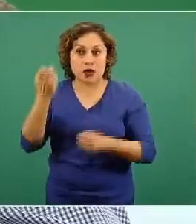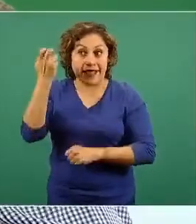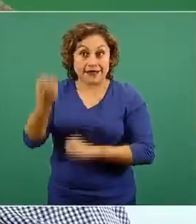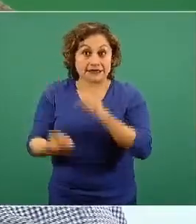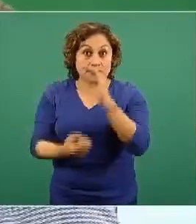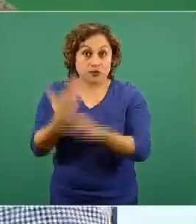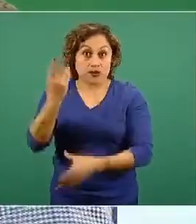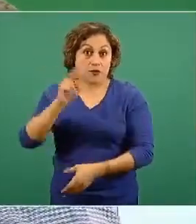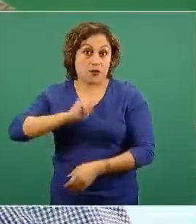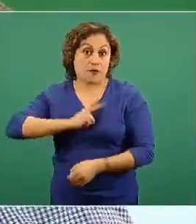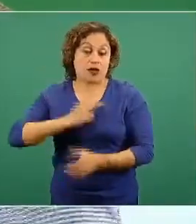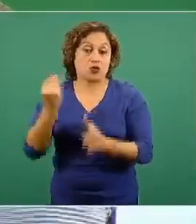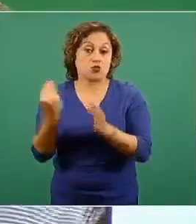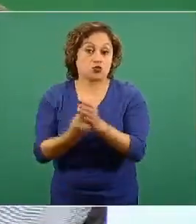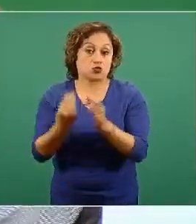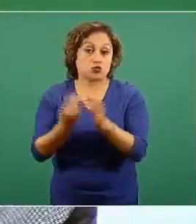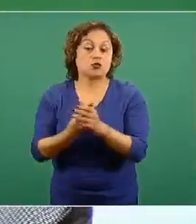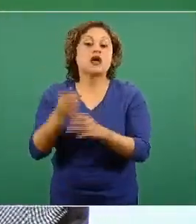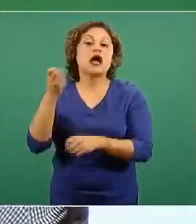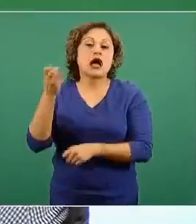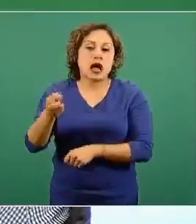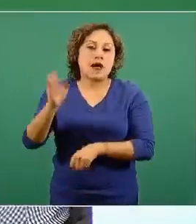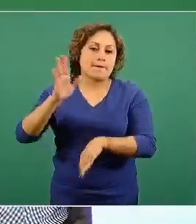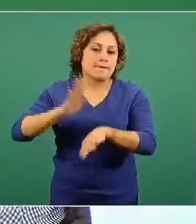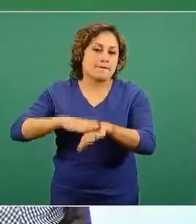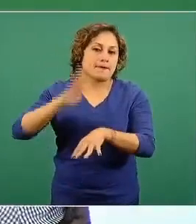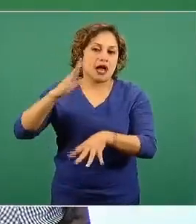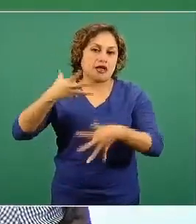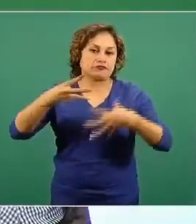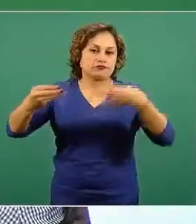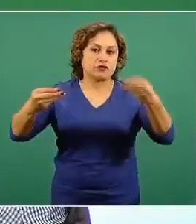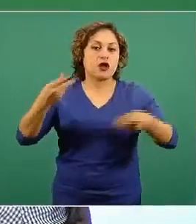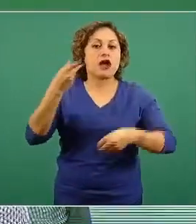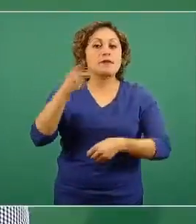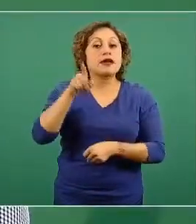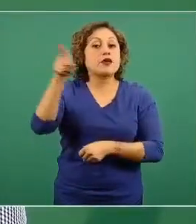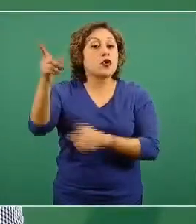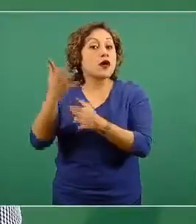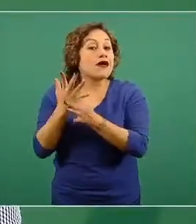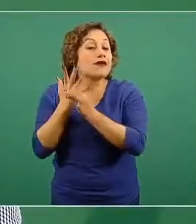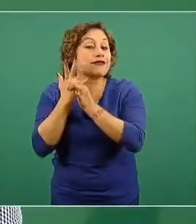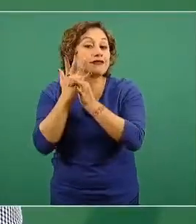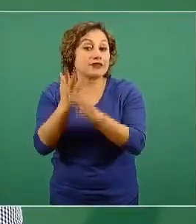lógicamente, en una cantidad o proporción más grande de personas, digamos una